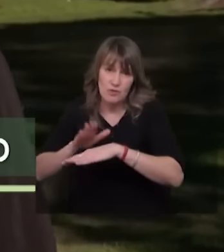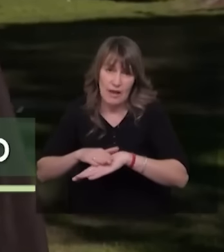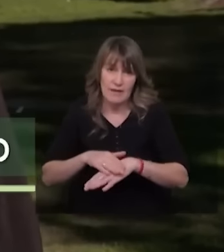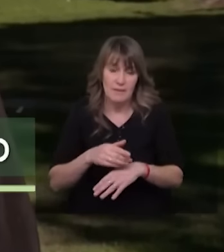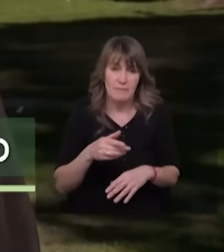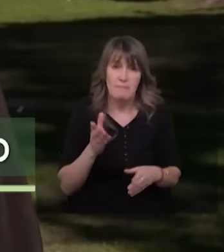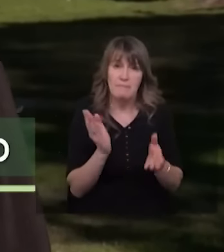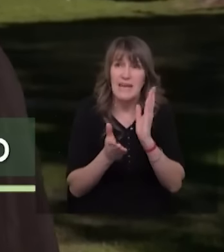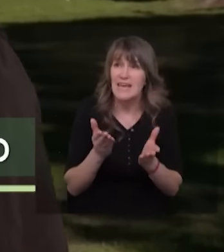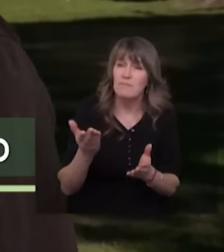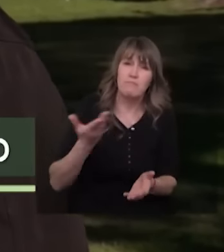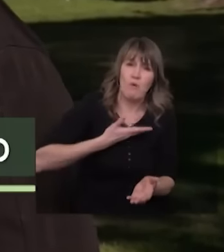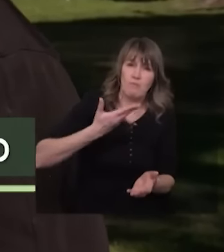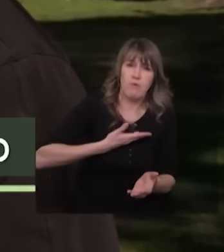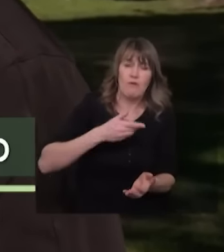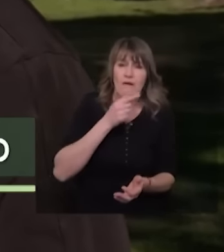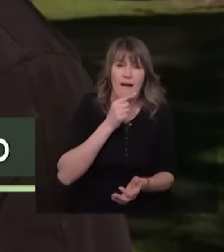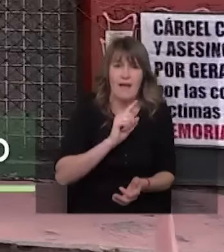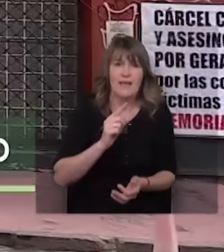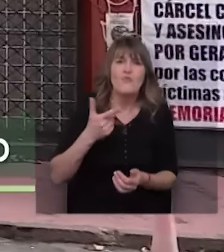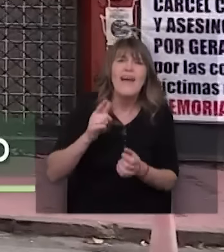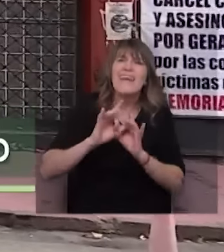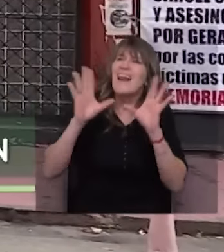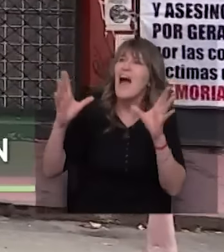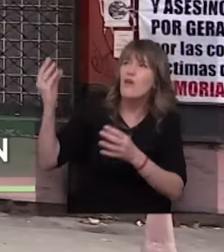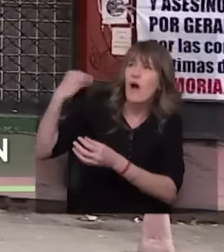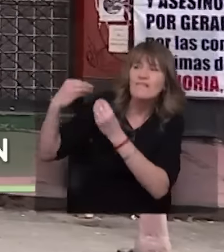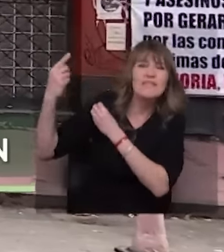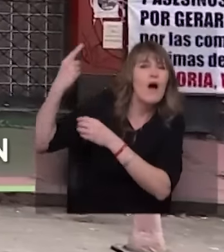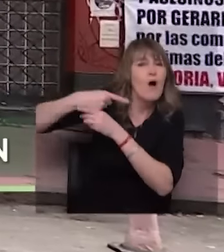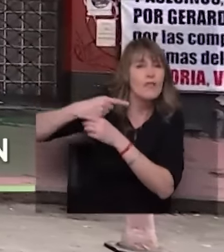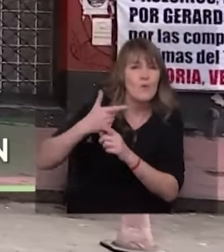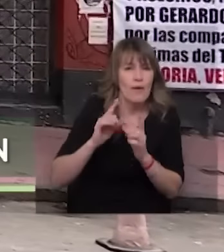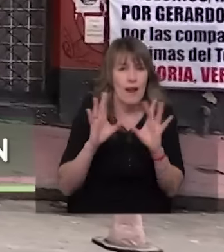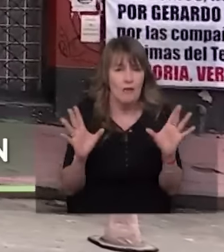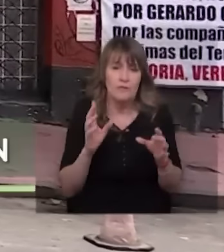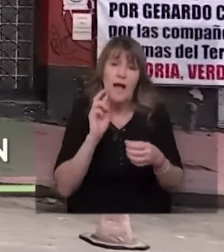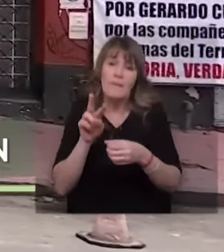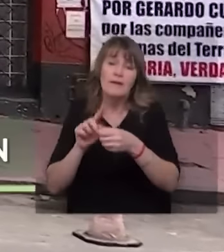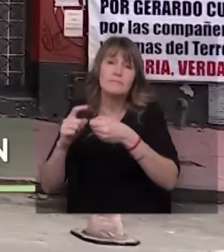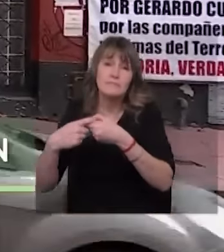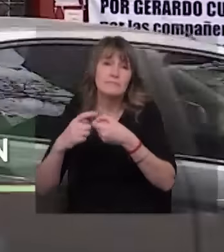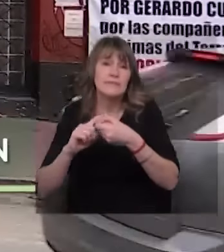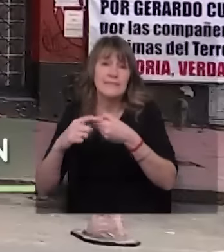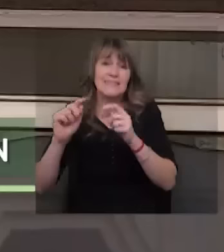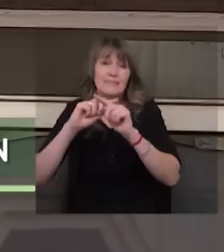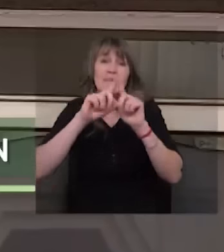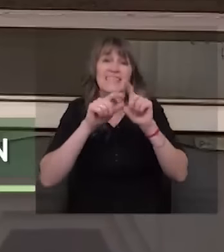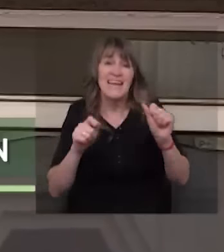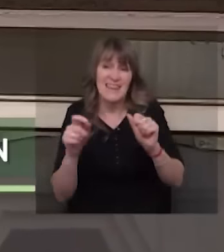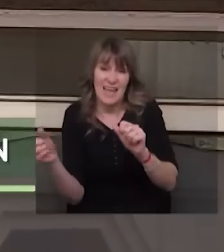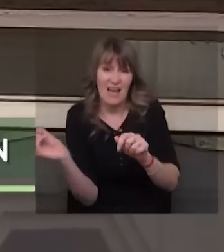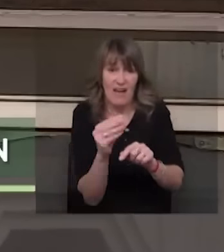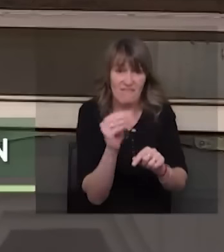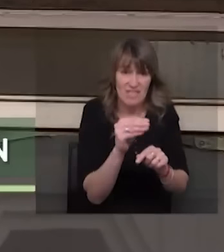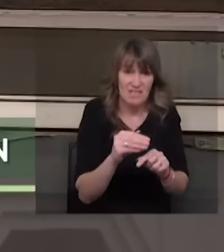seguramente las órdenes que son impartidas no son claras en breve el cipna le trasladará su postura al secretariado ejecutivo del pitn al que